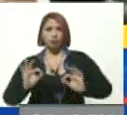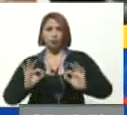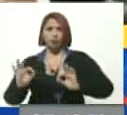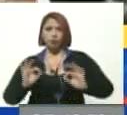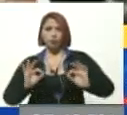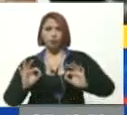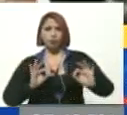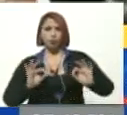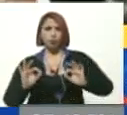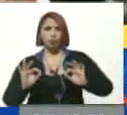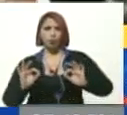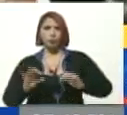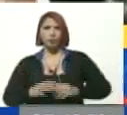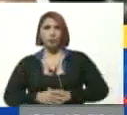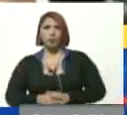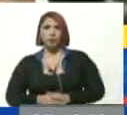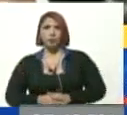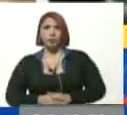preparándonos, porque mira,